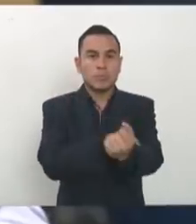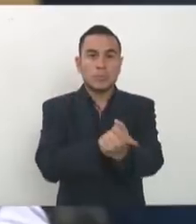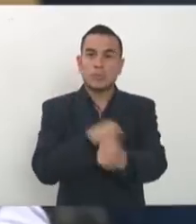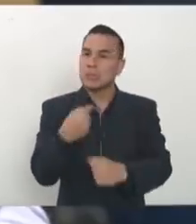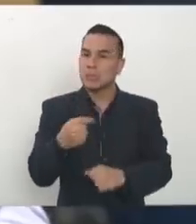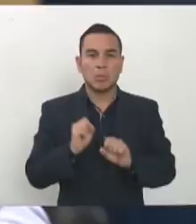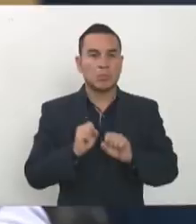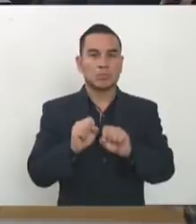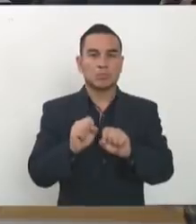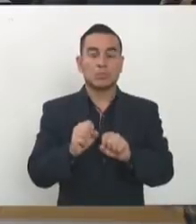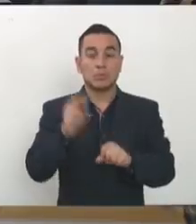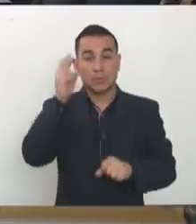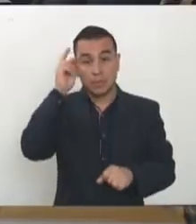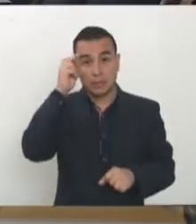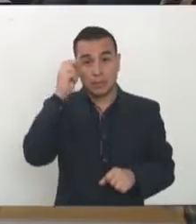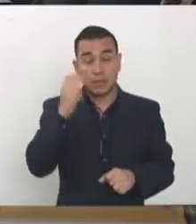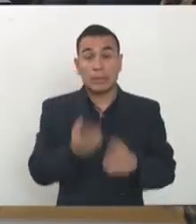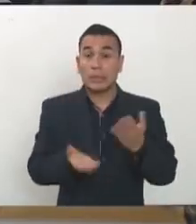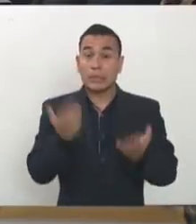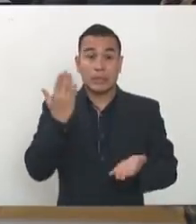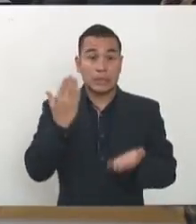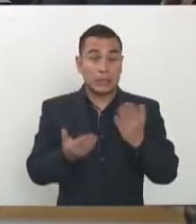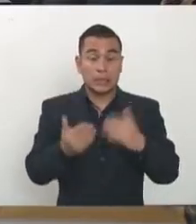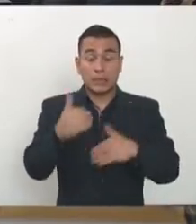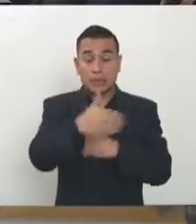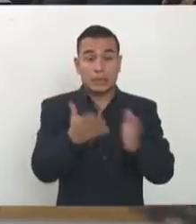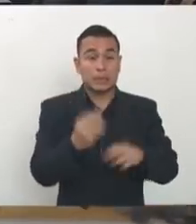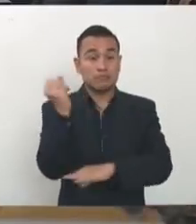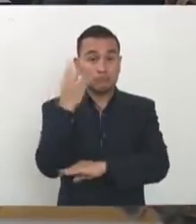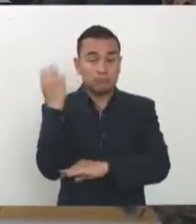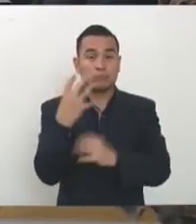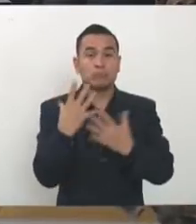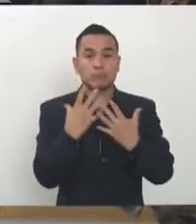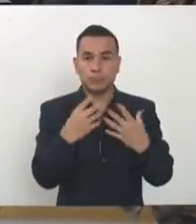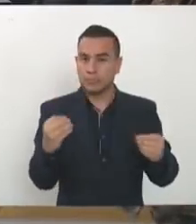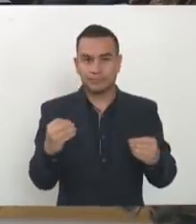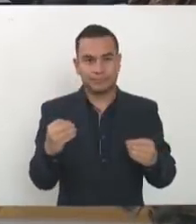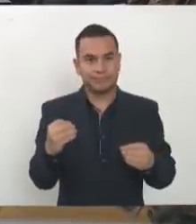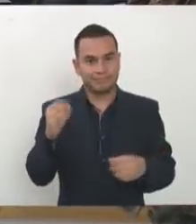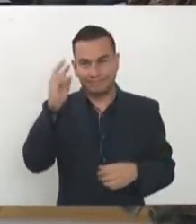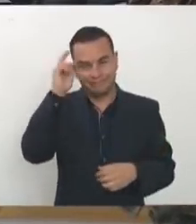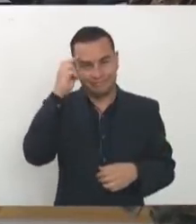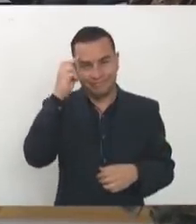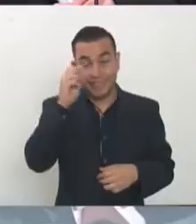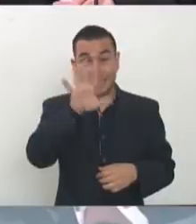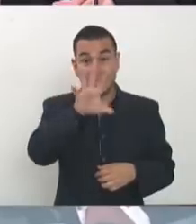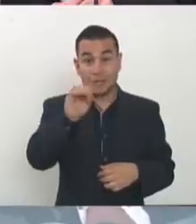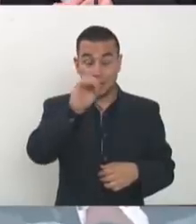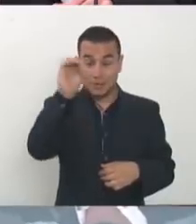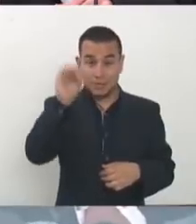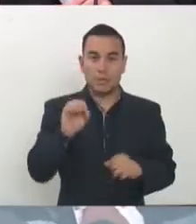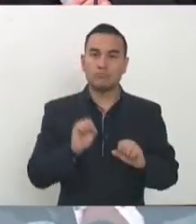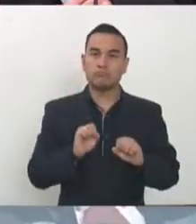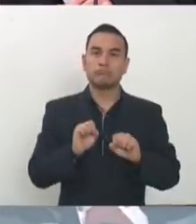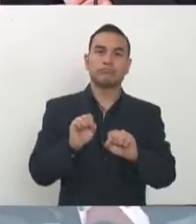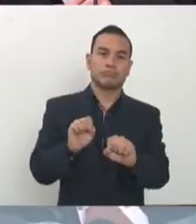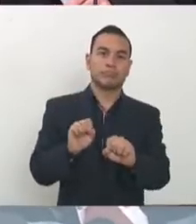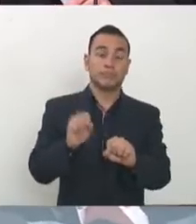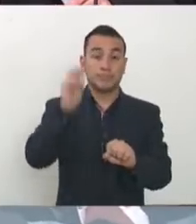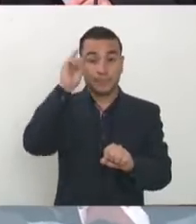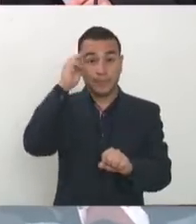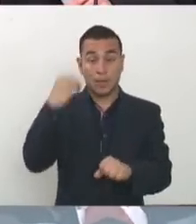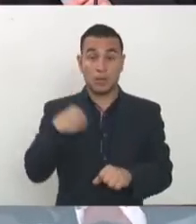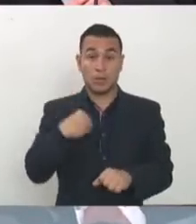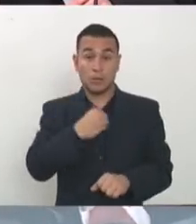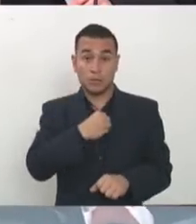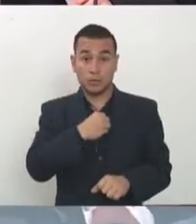entonces no es como que sólo porque tengo una cama de cosas intensivos y está salvado el 50% países y estamos hablando en común médicos del más alto